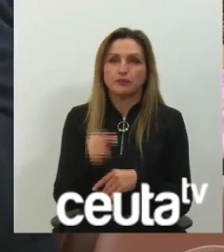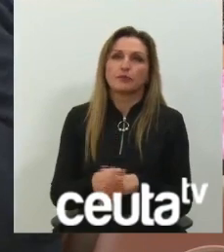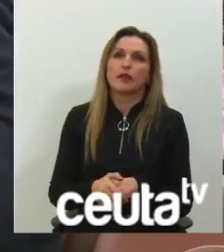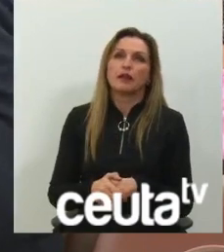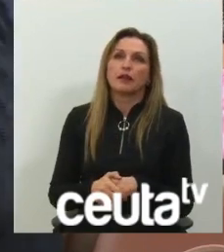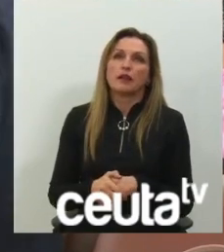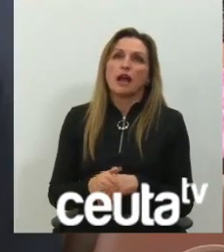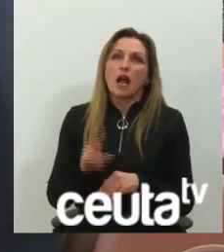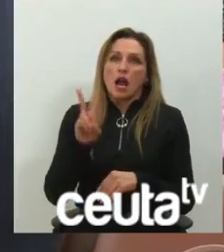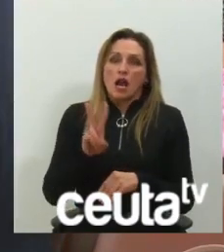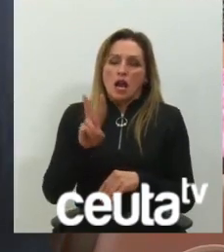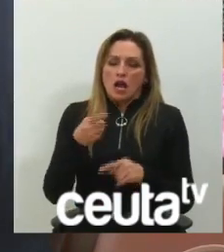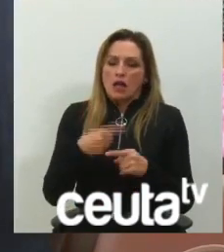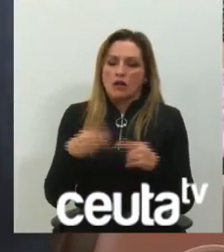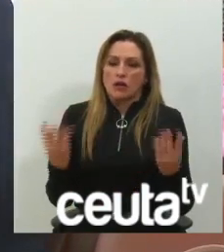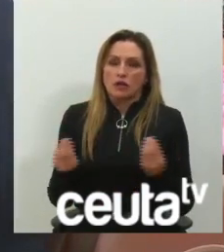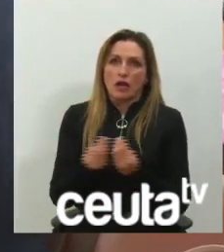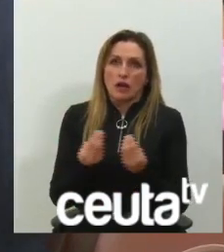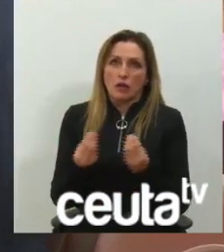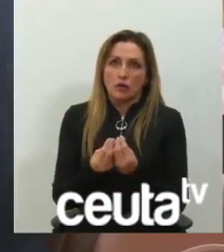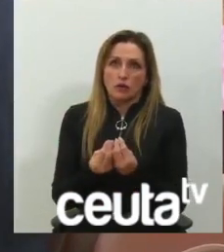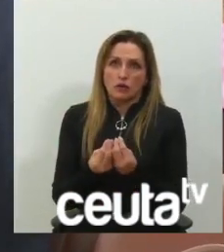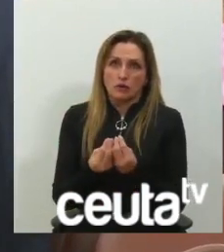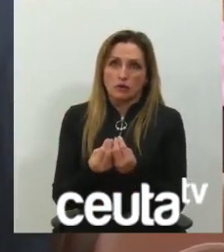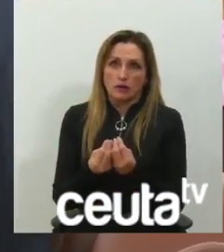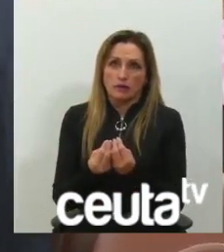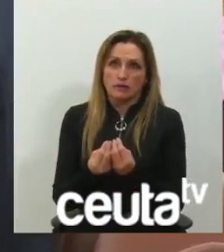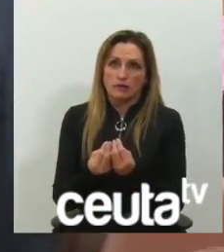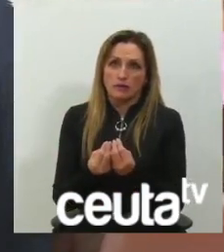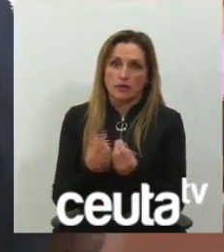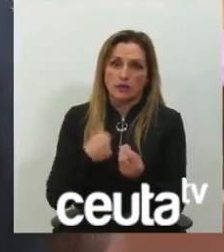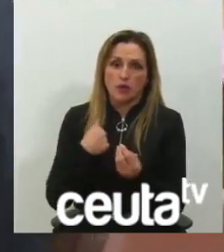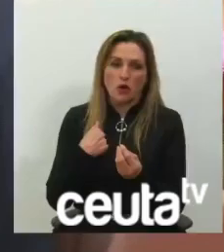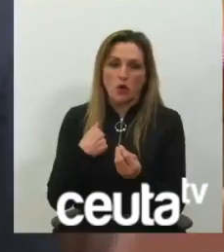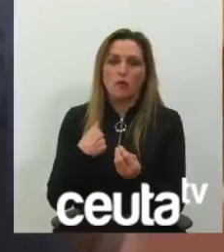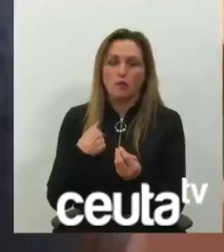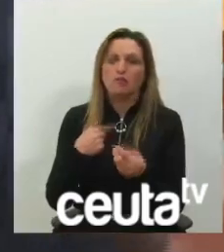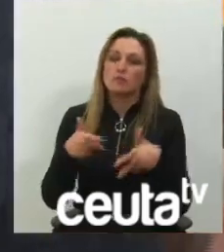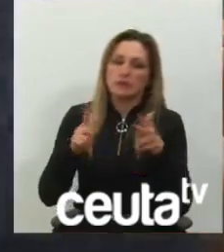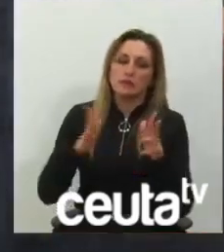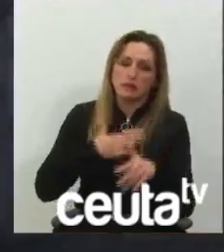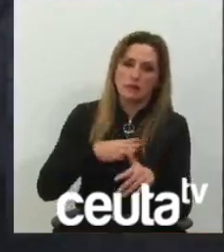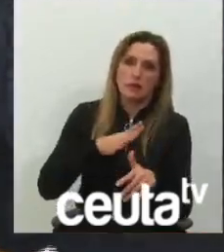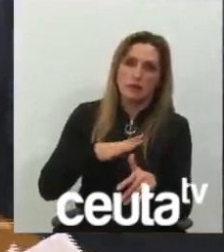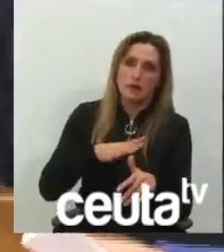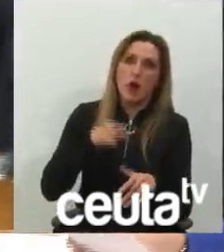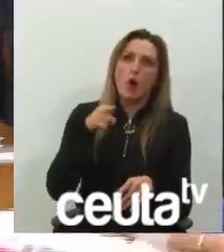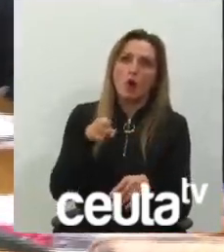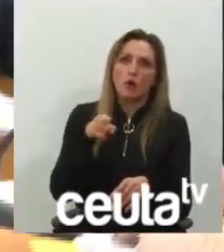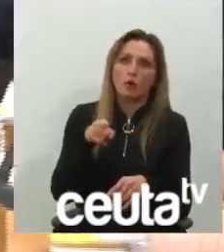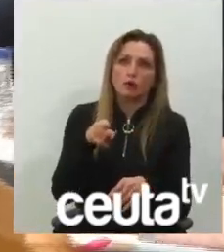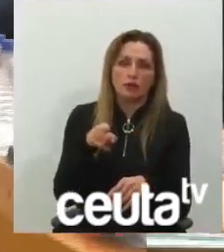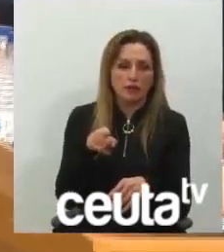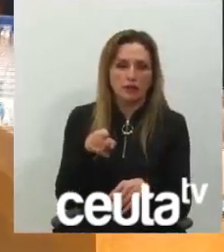permítanme las dos cosas a la vez terminó pero yo no le interrumpo permítanme permítame permítame usted usted